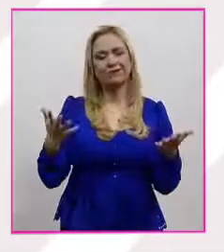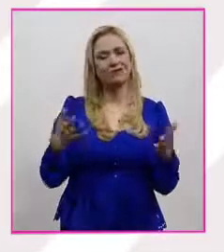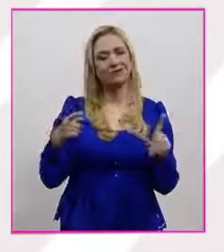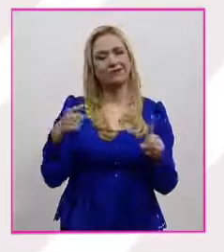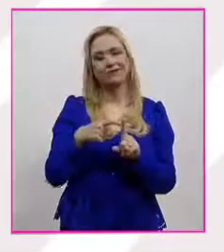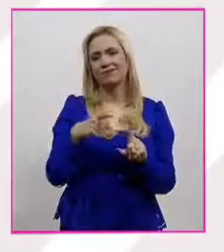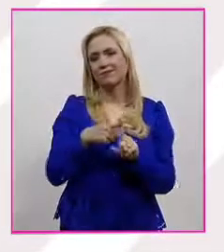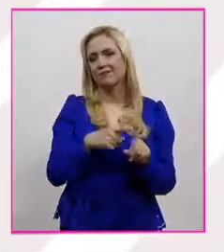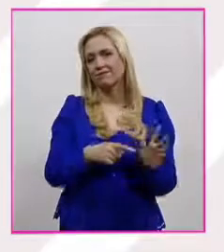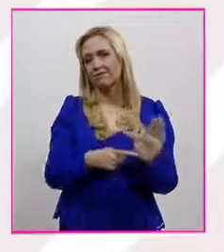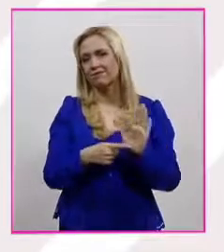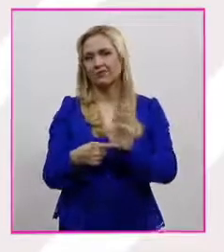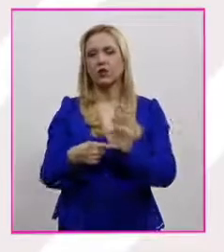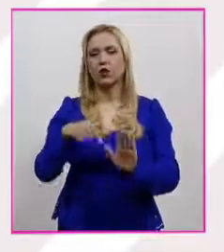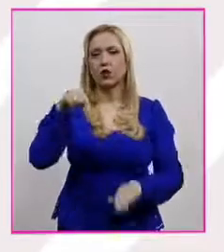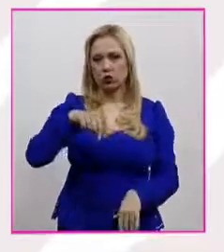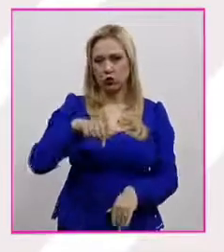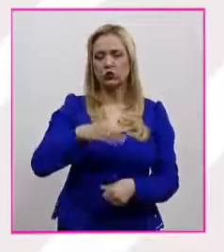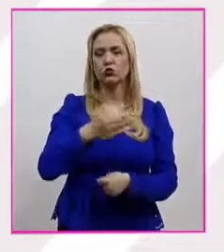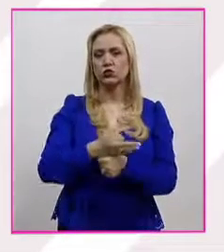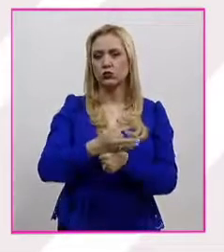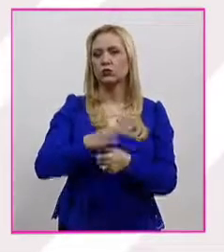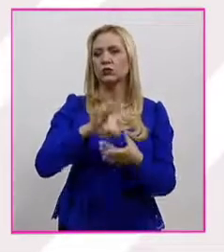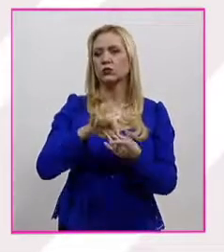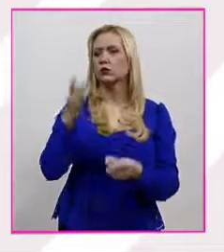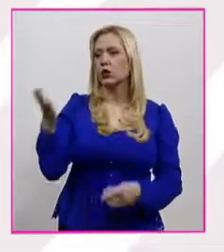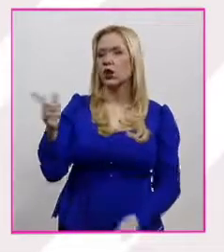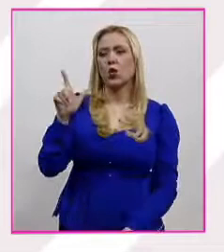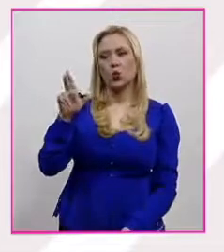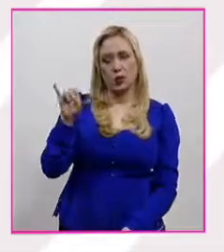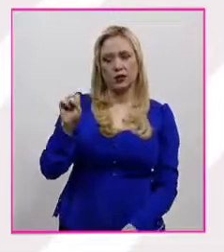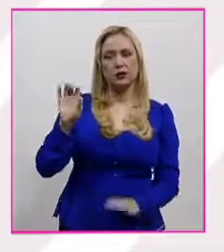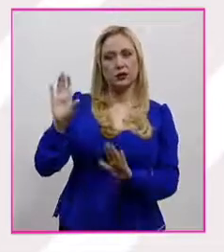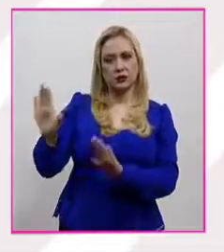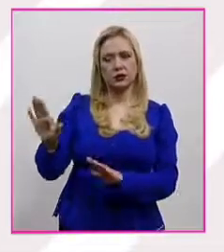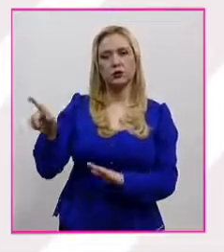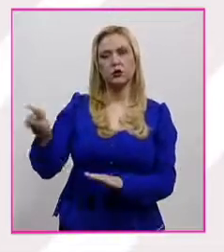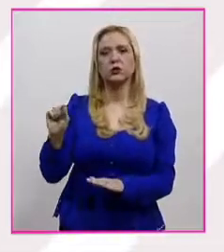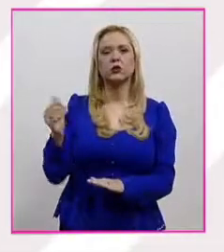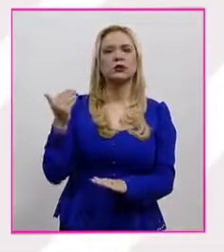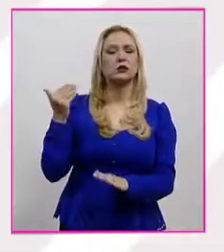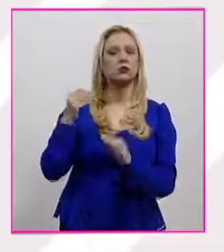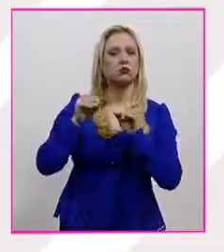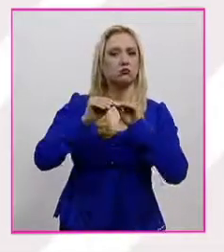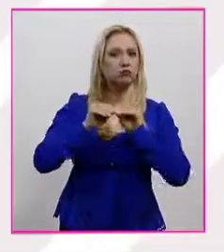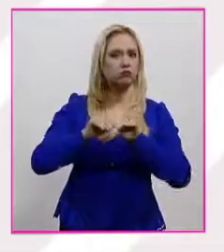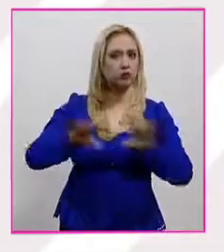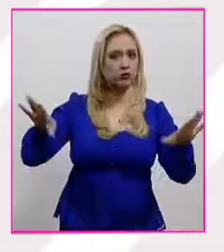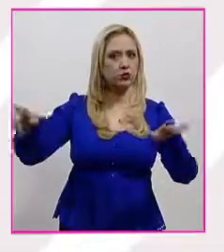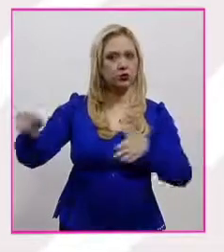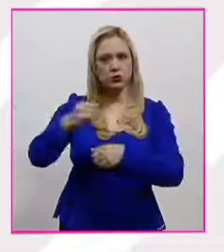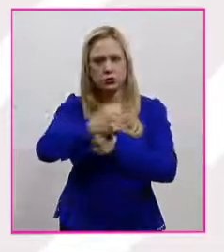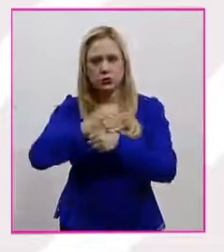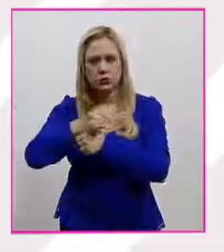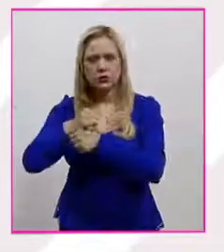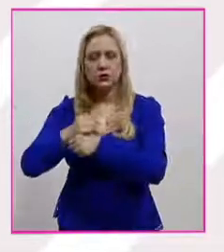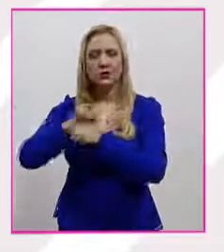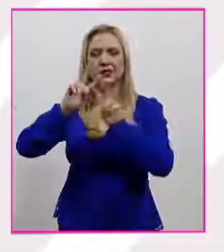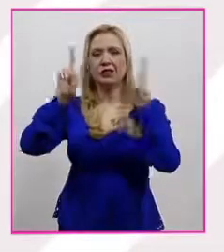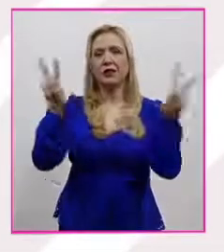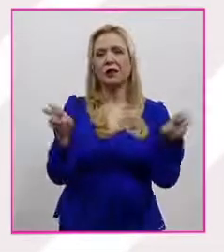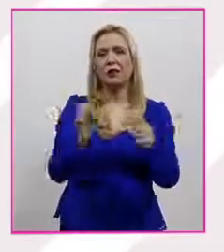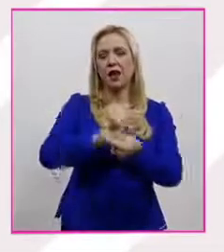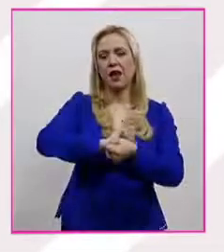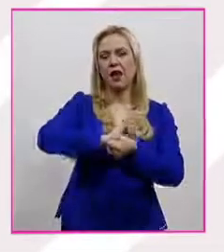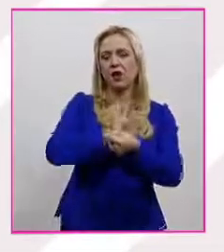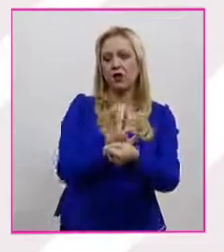Y cómo esto, y ahorita vamos a regresar con eso contigo, Luis, porque tú acabas de publicar un trabajo importante sobre el tema educativo, COVID, y